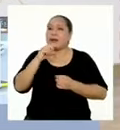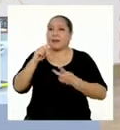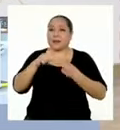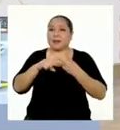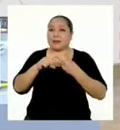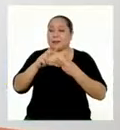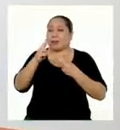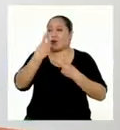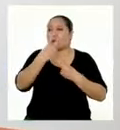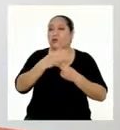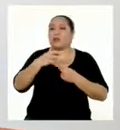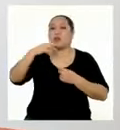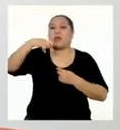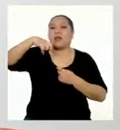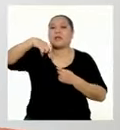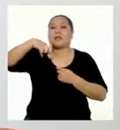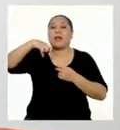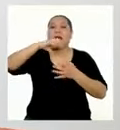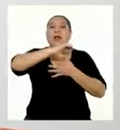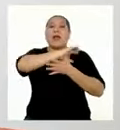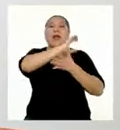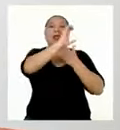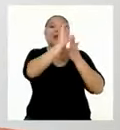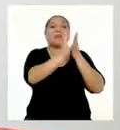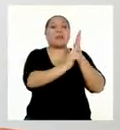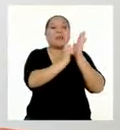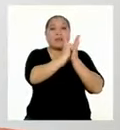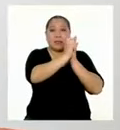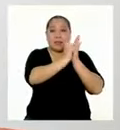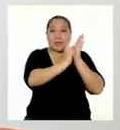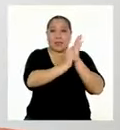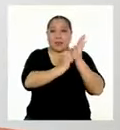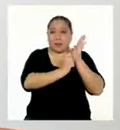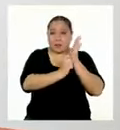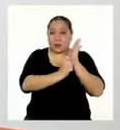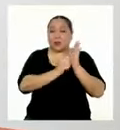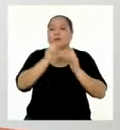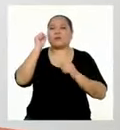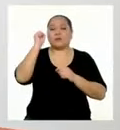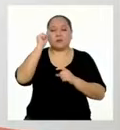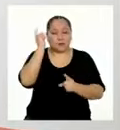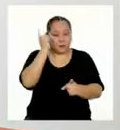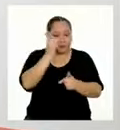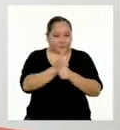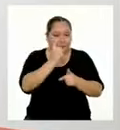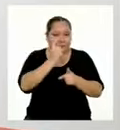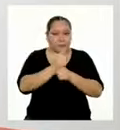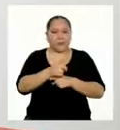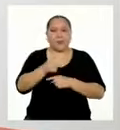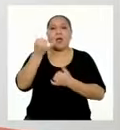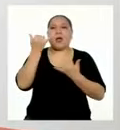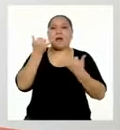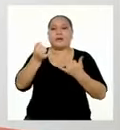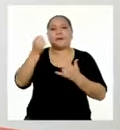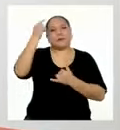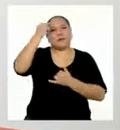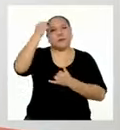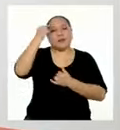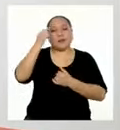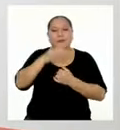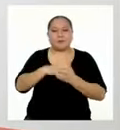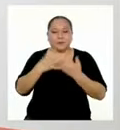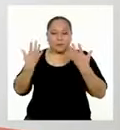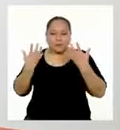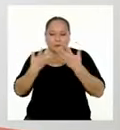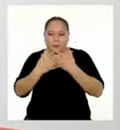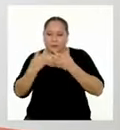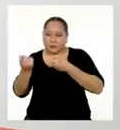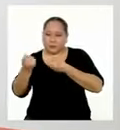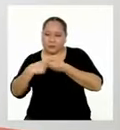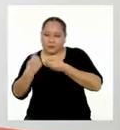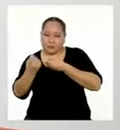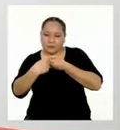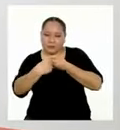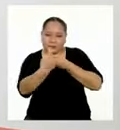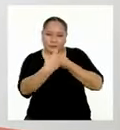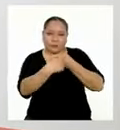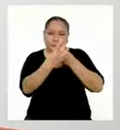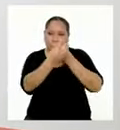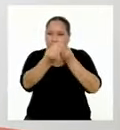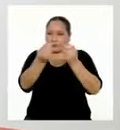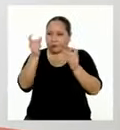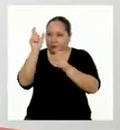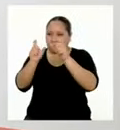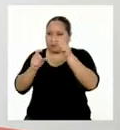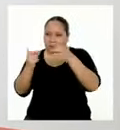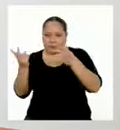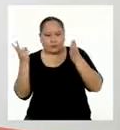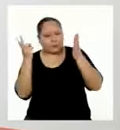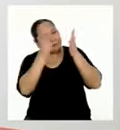propiedades textuales, ¿verdad? Efectivamente. Ahora, considera que estamos tratando de involucrar a muchas personas